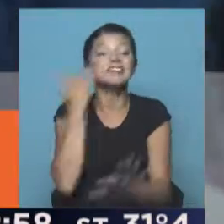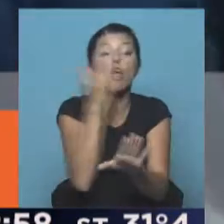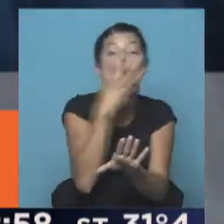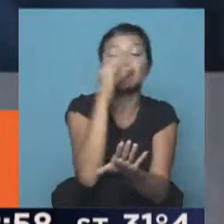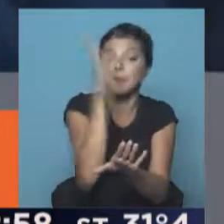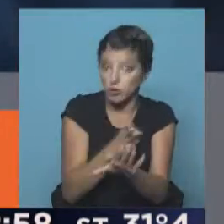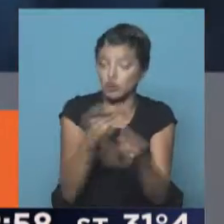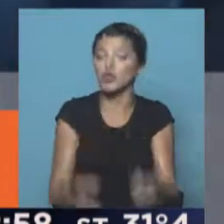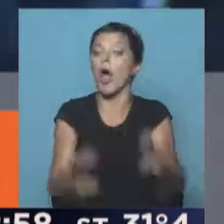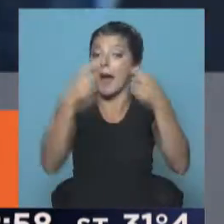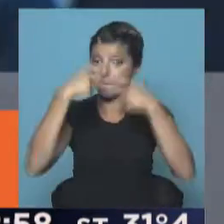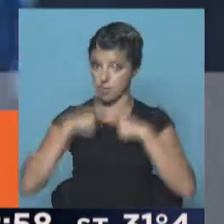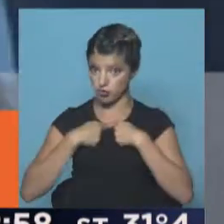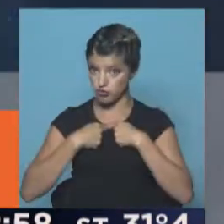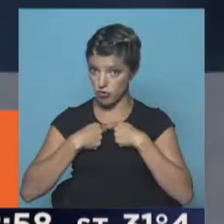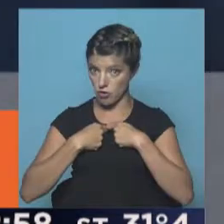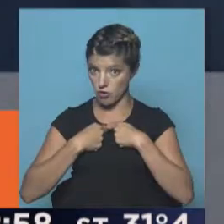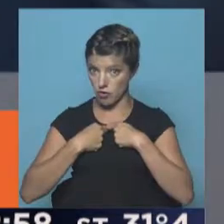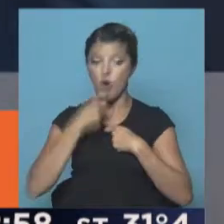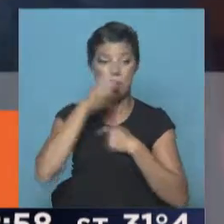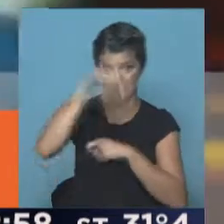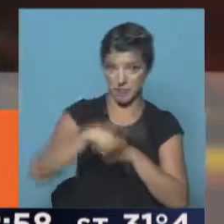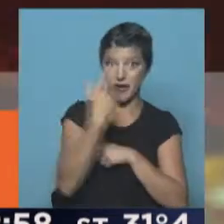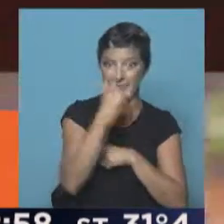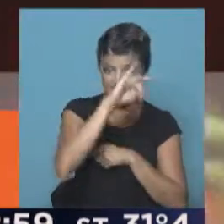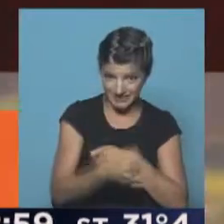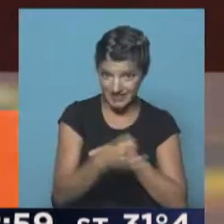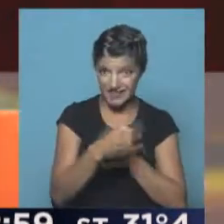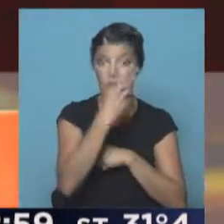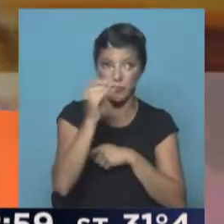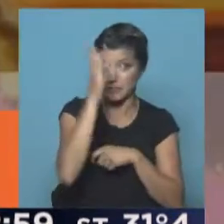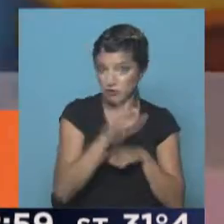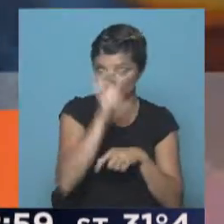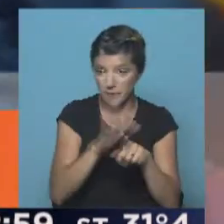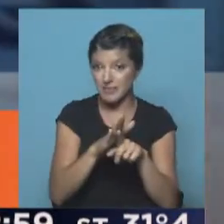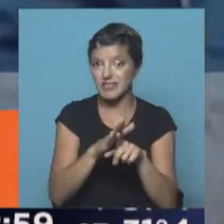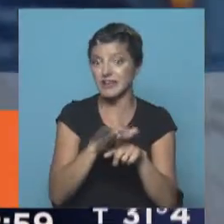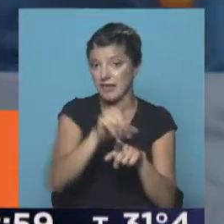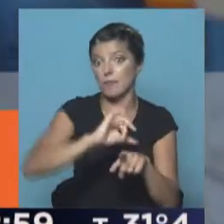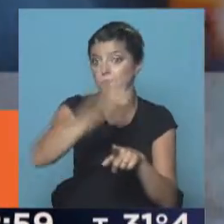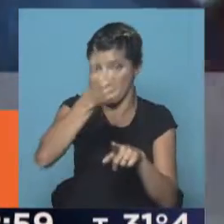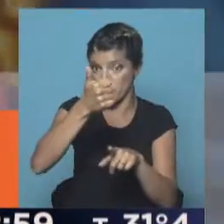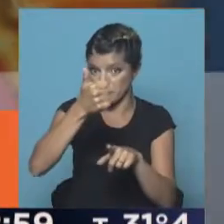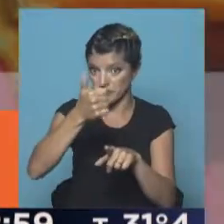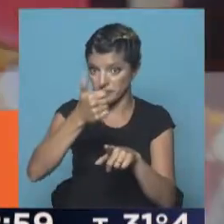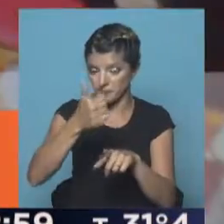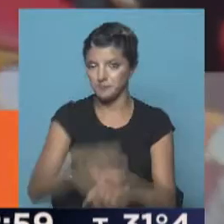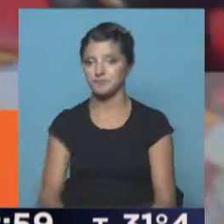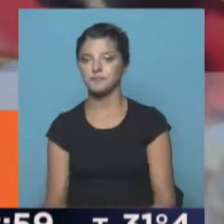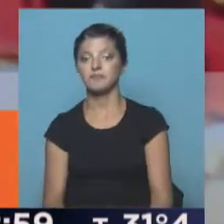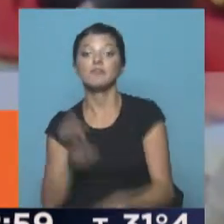40% de los votos, como obtuvo el sí en el referéndum, sería un resultado más que saludable en una